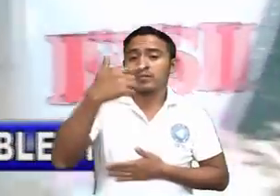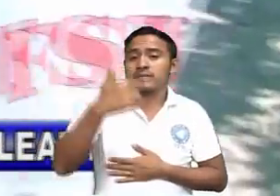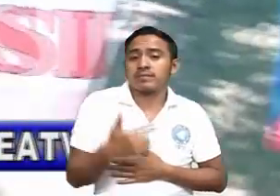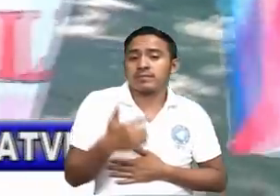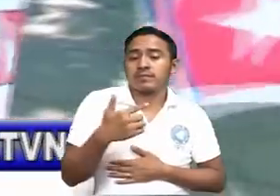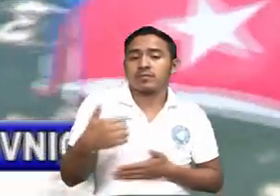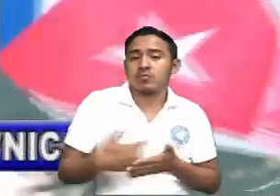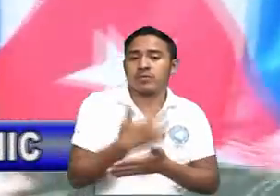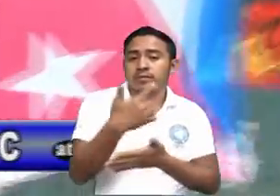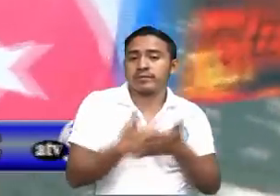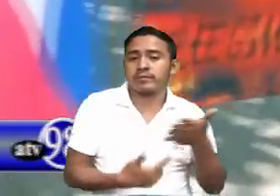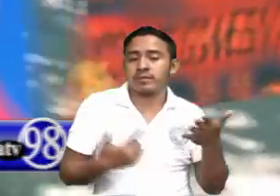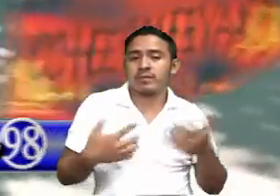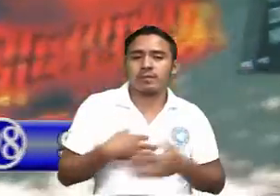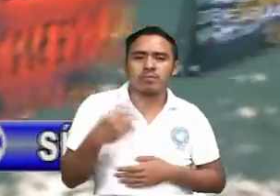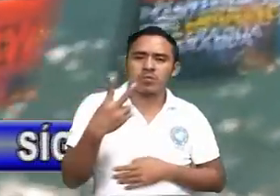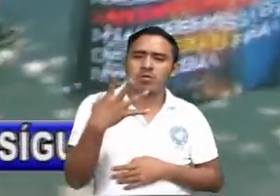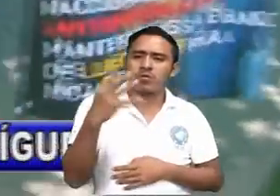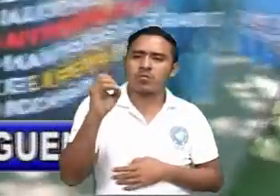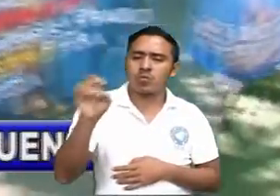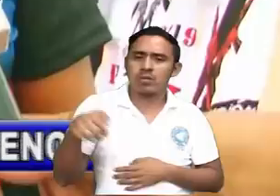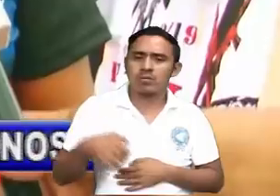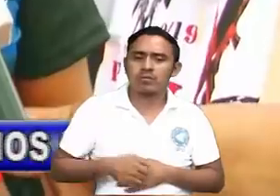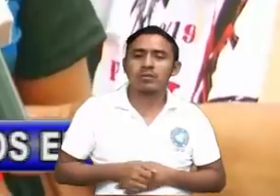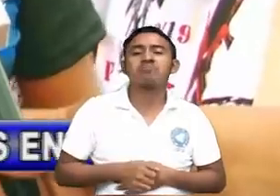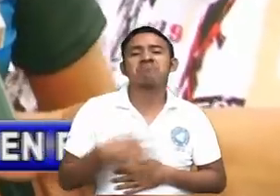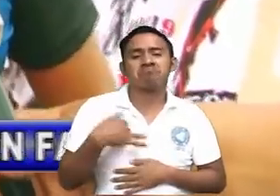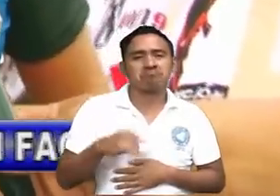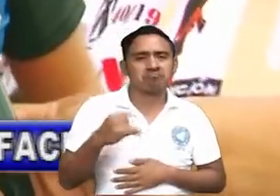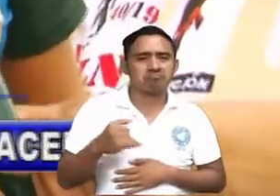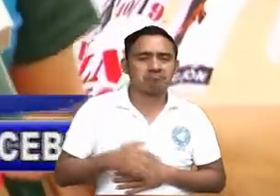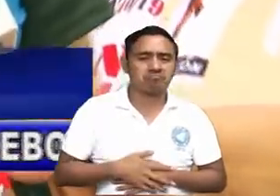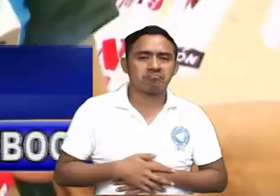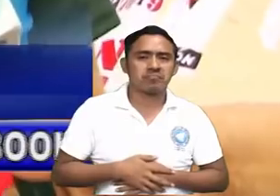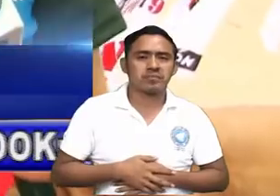precio la compraste? 2.5. ¿230? Sí.